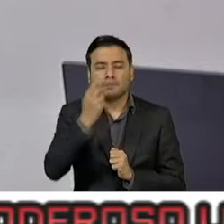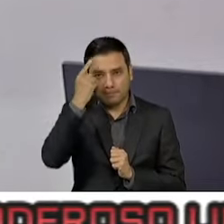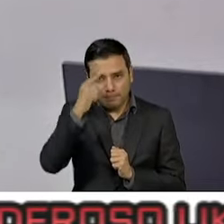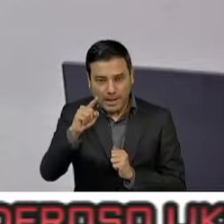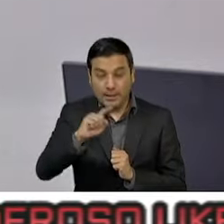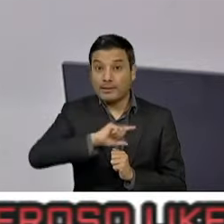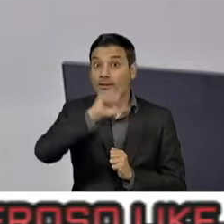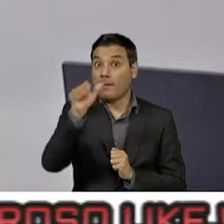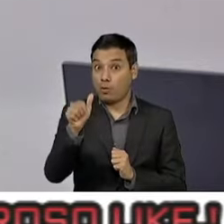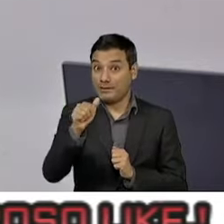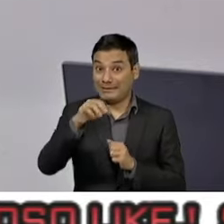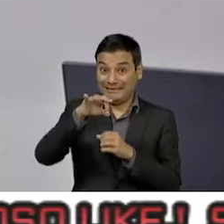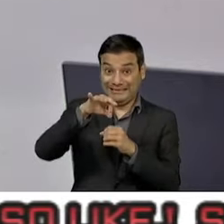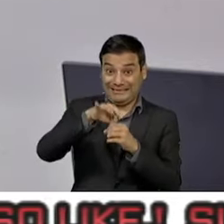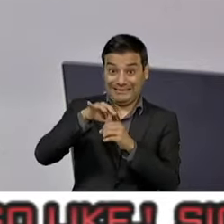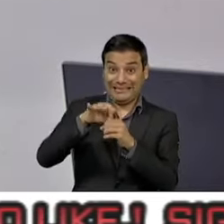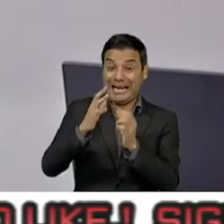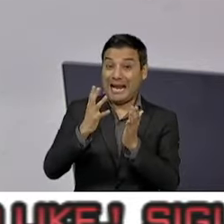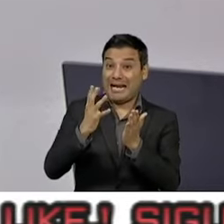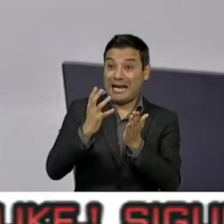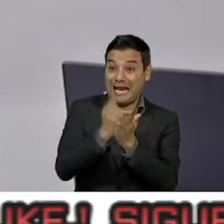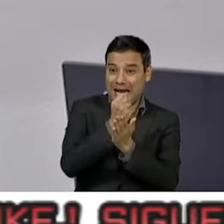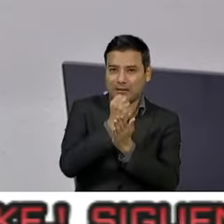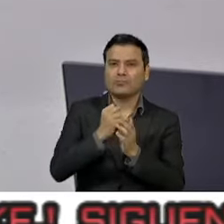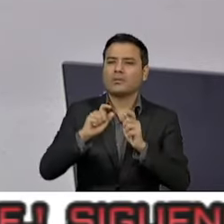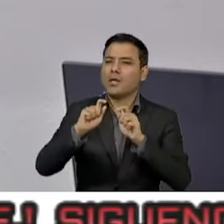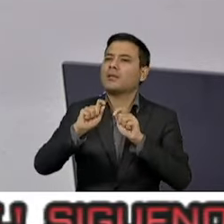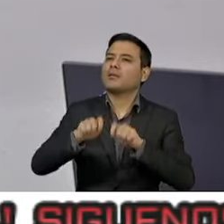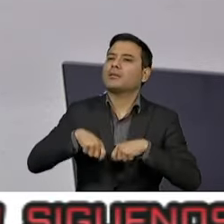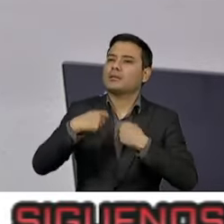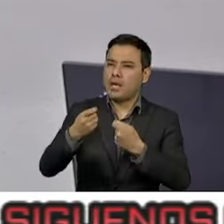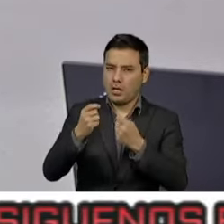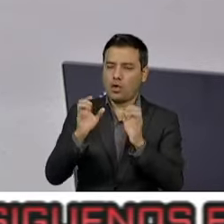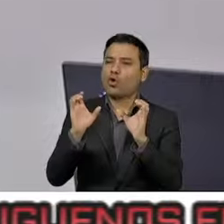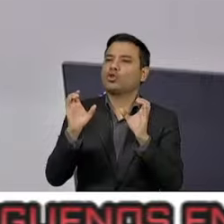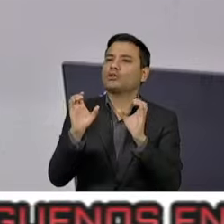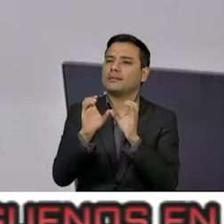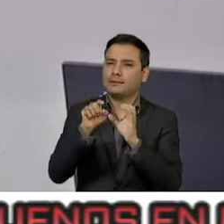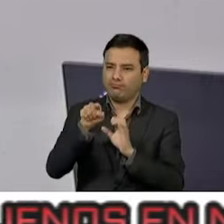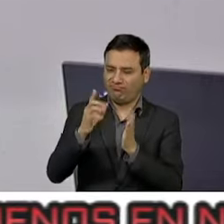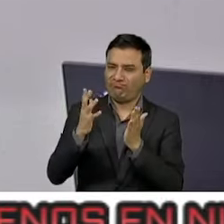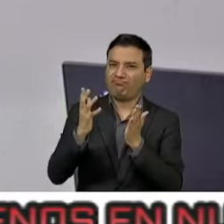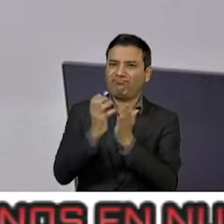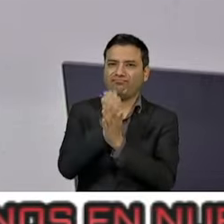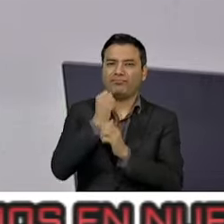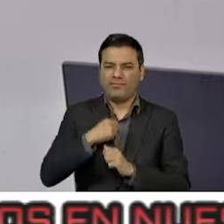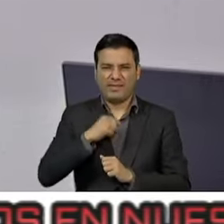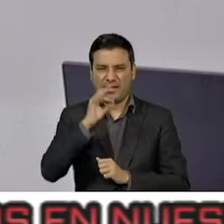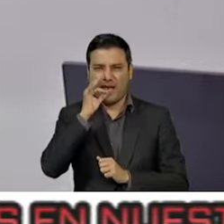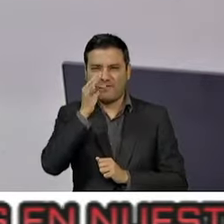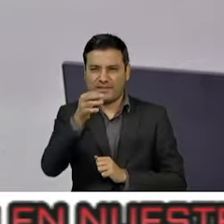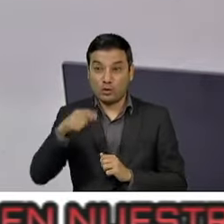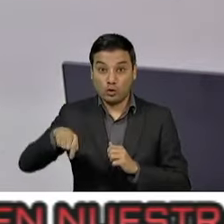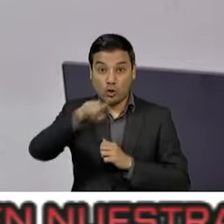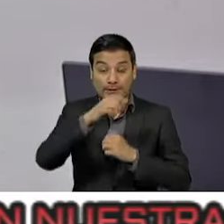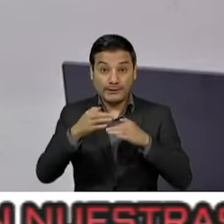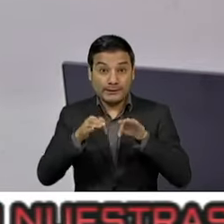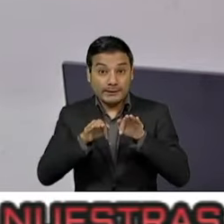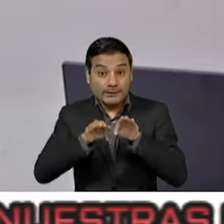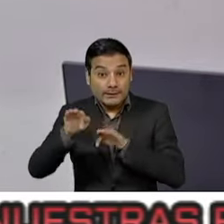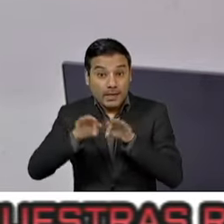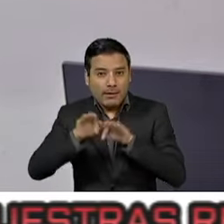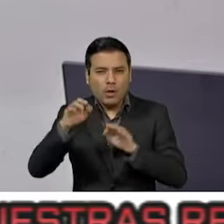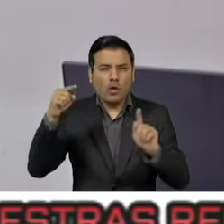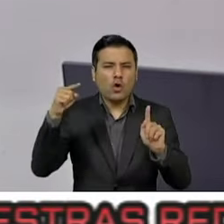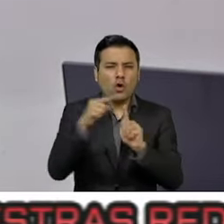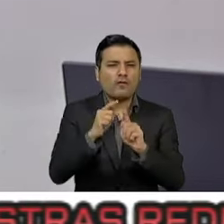mayoría a quienes resulten ganadores de la contienda. Solo destacaría que nuestros esfuerzos están enfocados en garantizar que